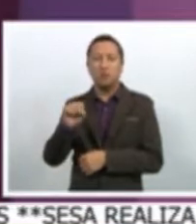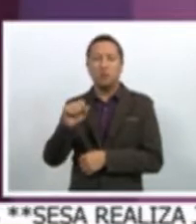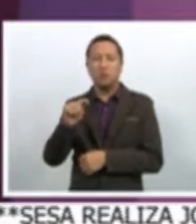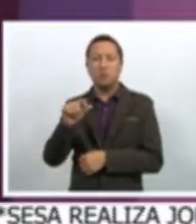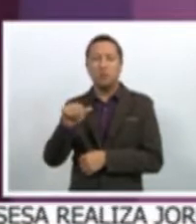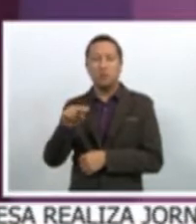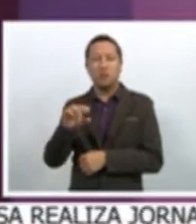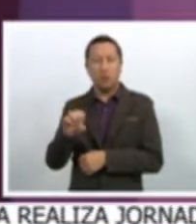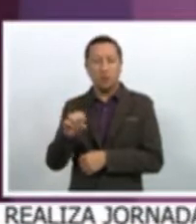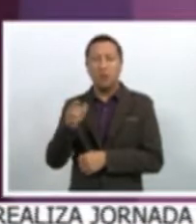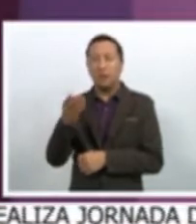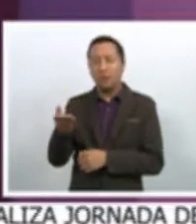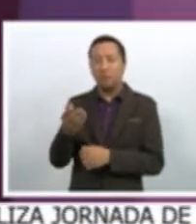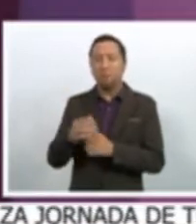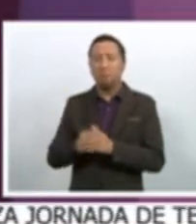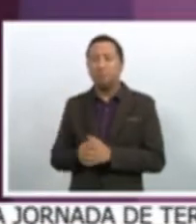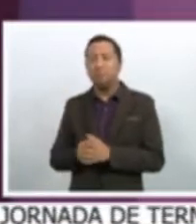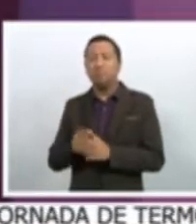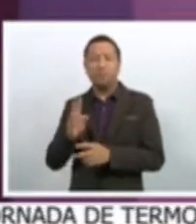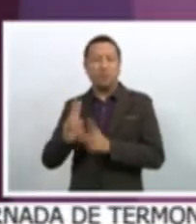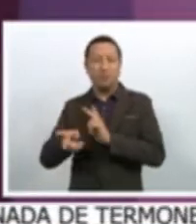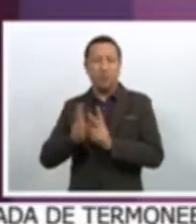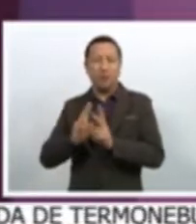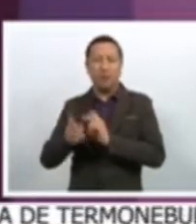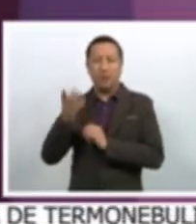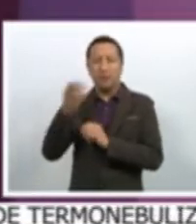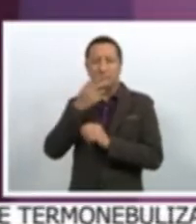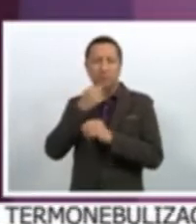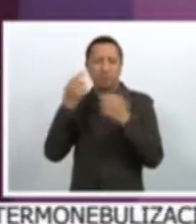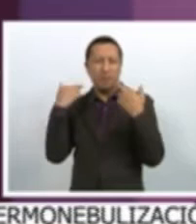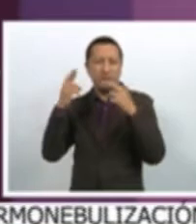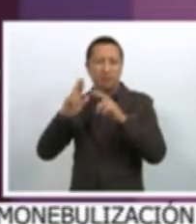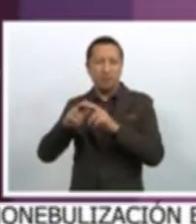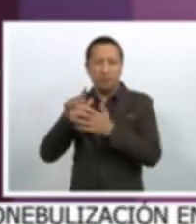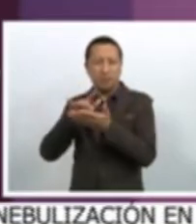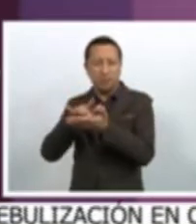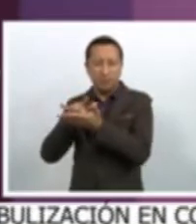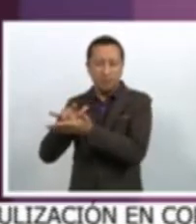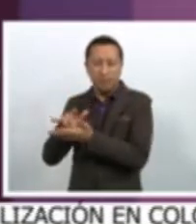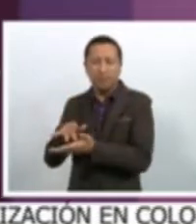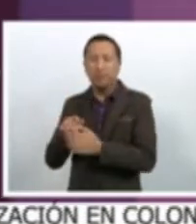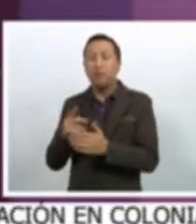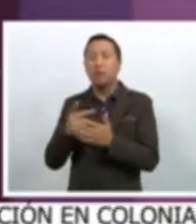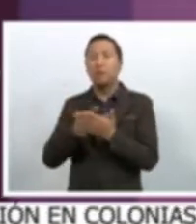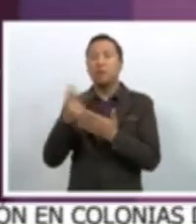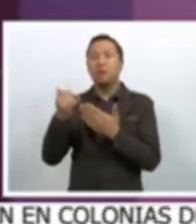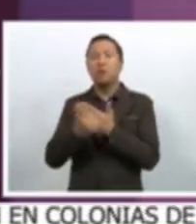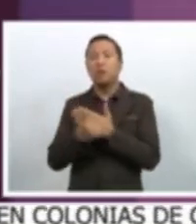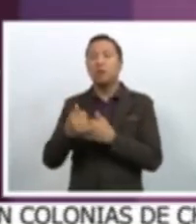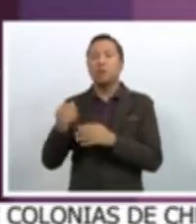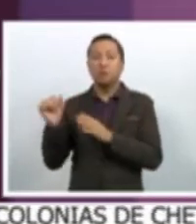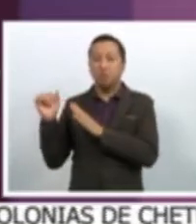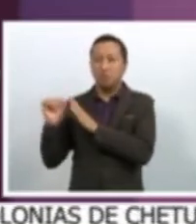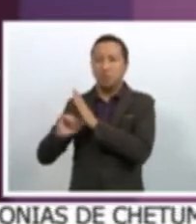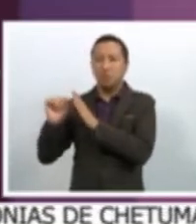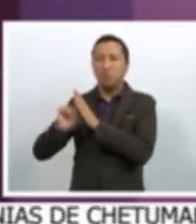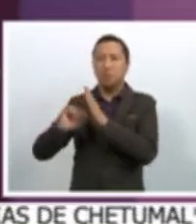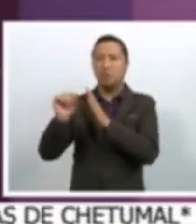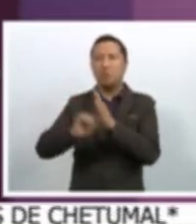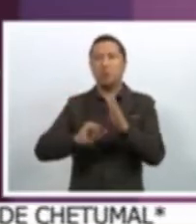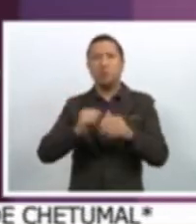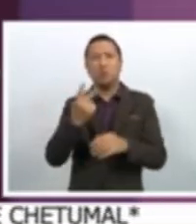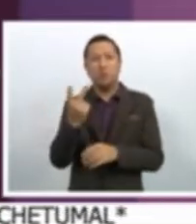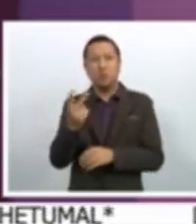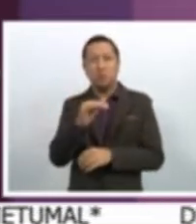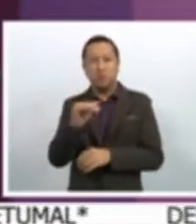estado, y estamos en una fase de mentorías. Fue un proyecto, o es un proyecto que duró ya algunos meses, ¿no? Llevamos como